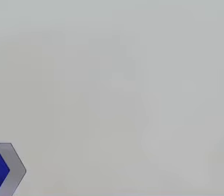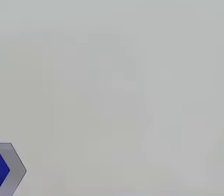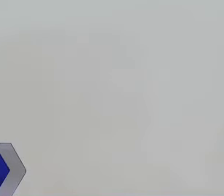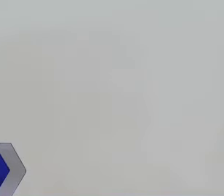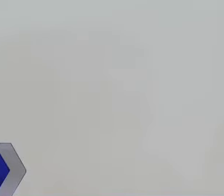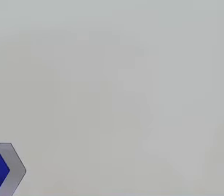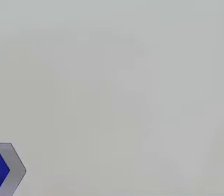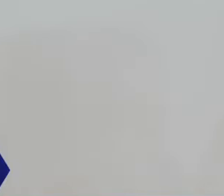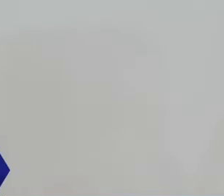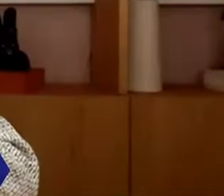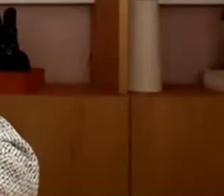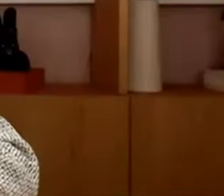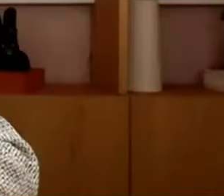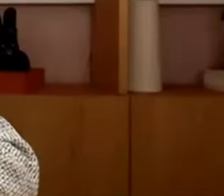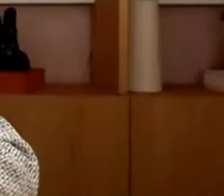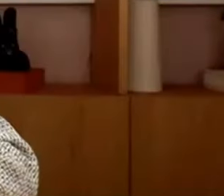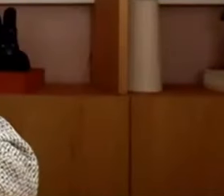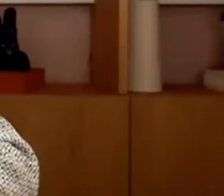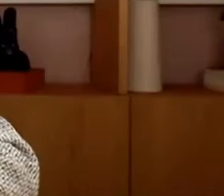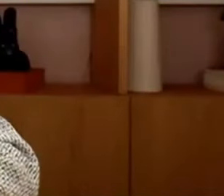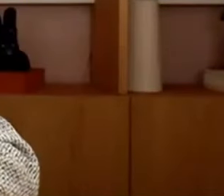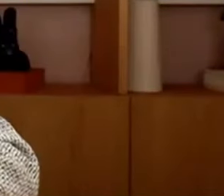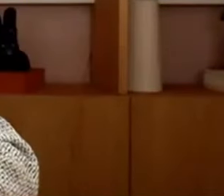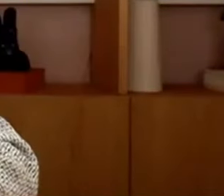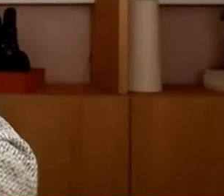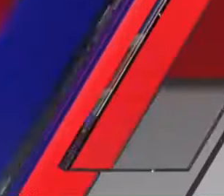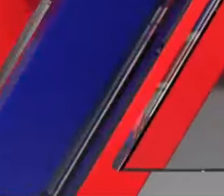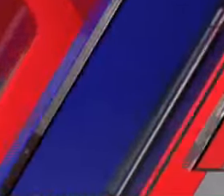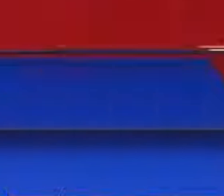públicas y la forma de gobernar.